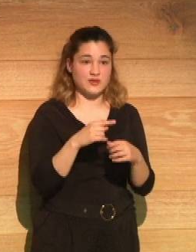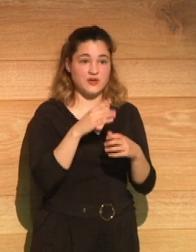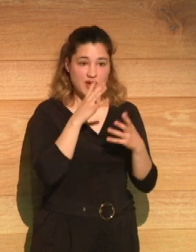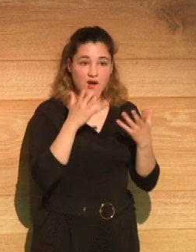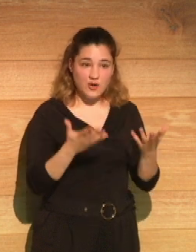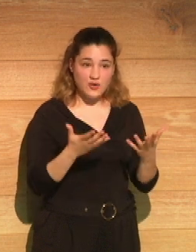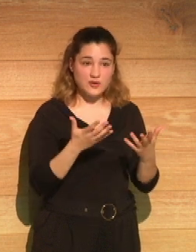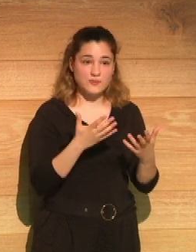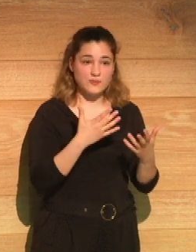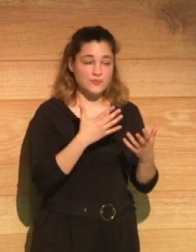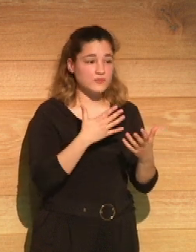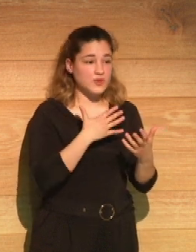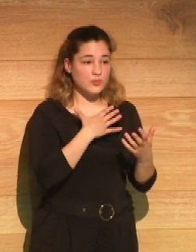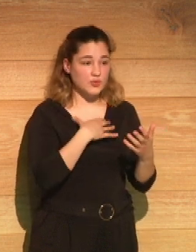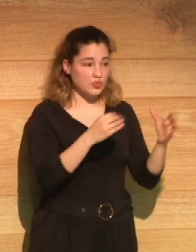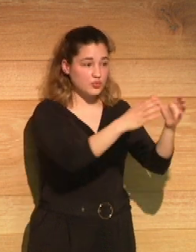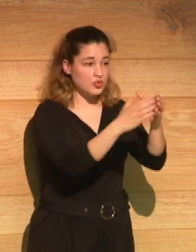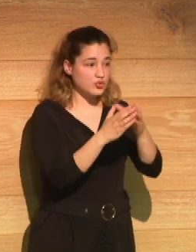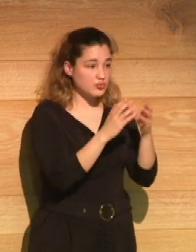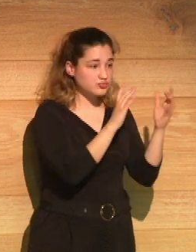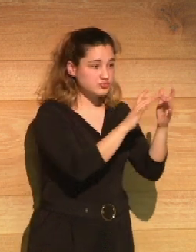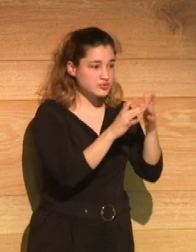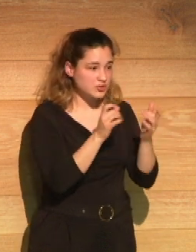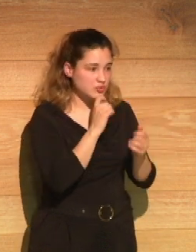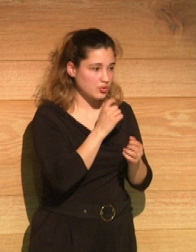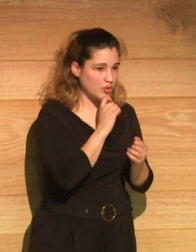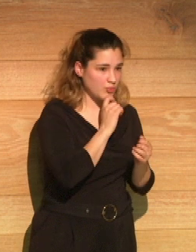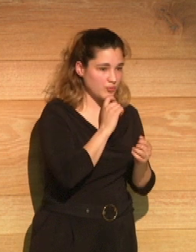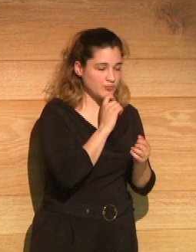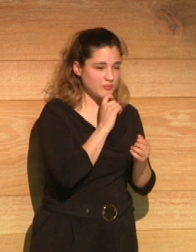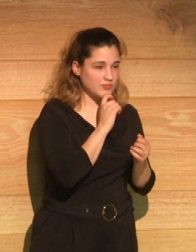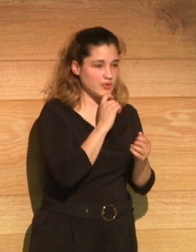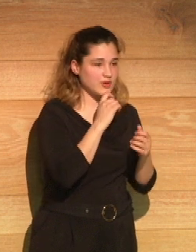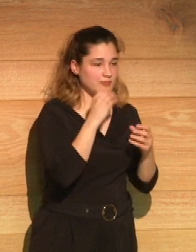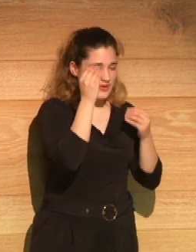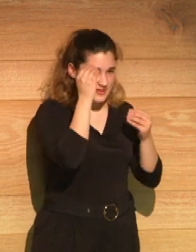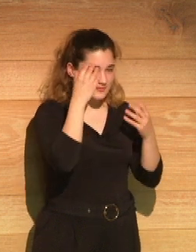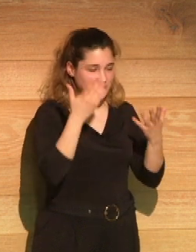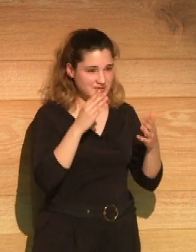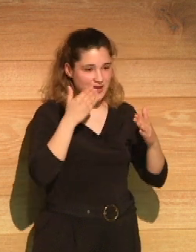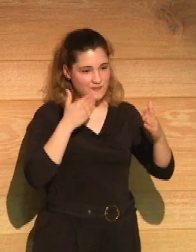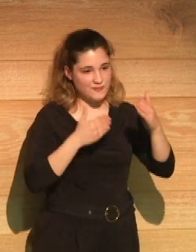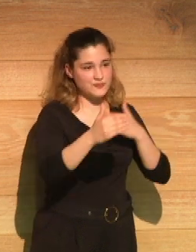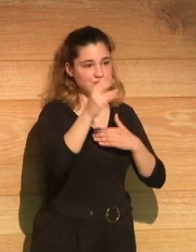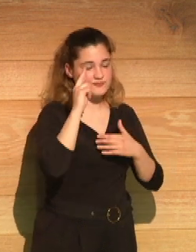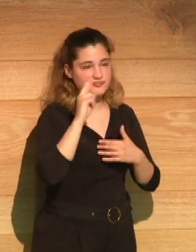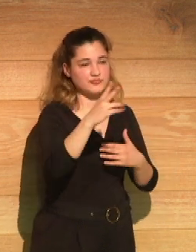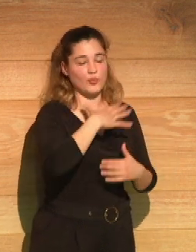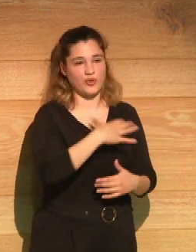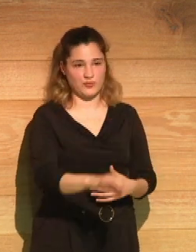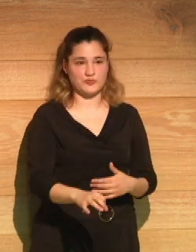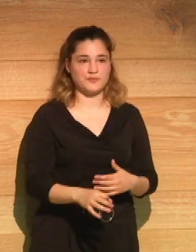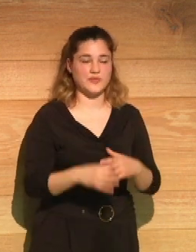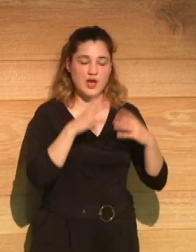manera como interactuamos con estos grupos, podremos mirar hacia adelante. Entonces, el primer concepto que les quiero dejar muy claro